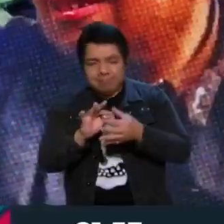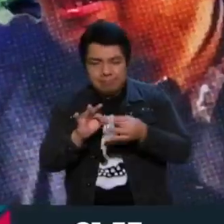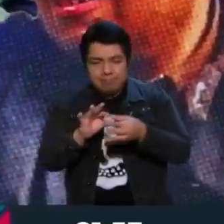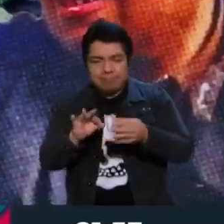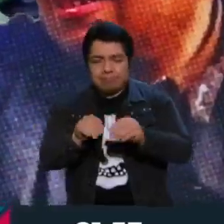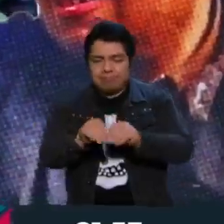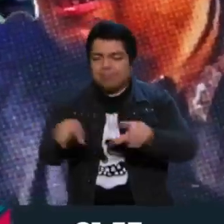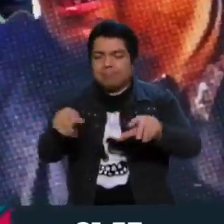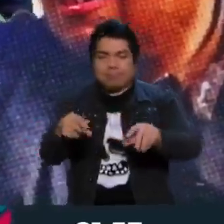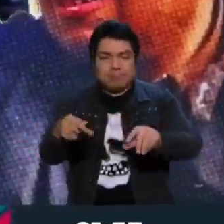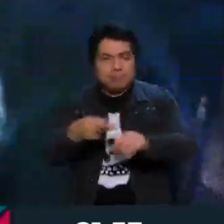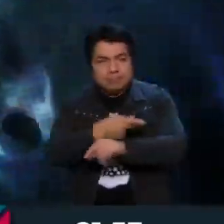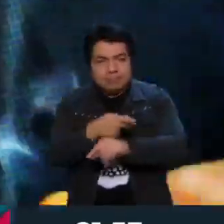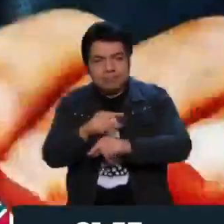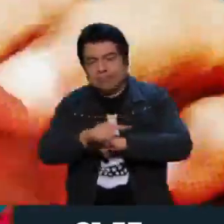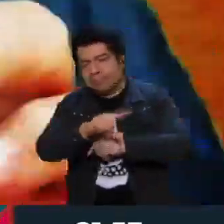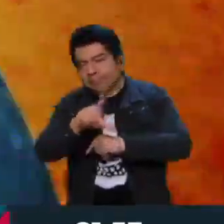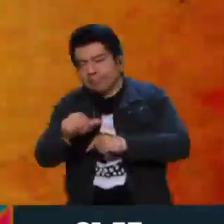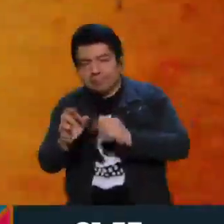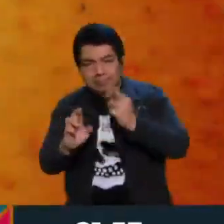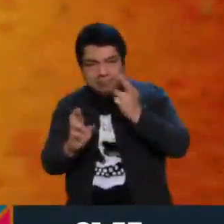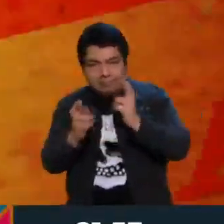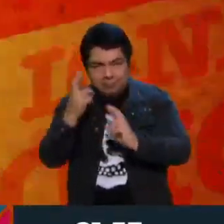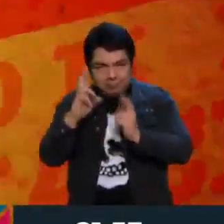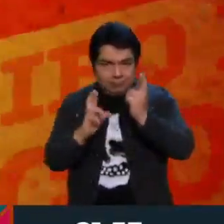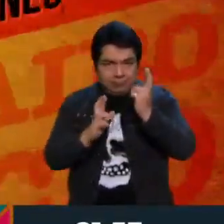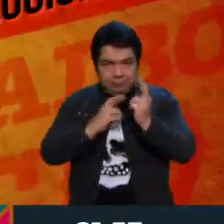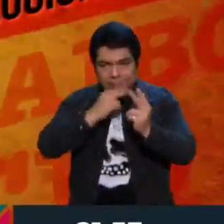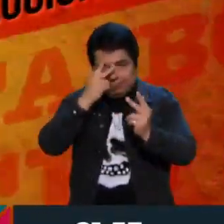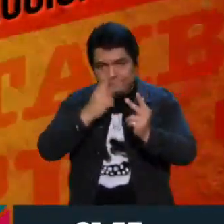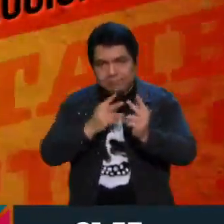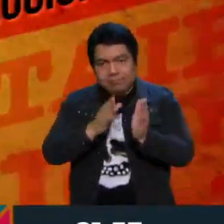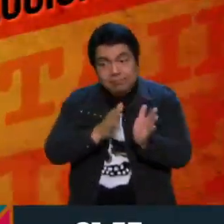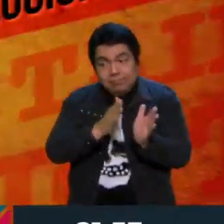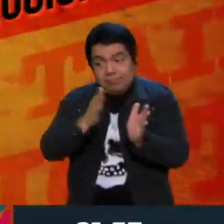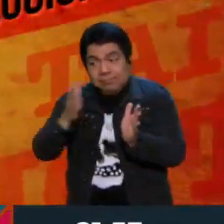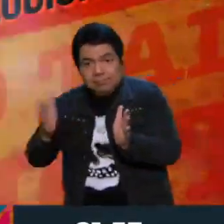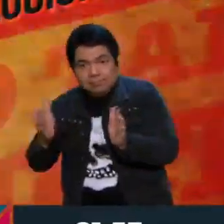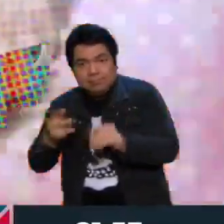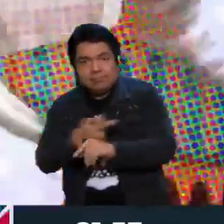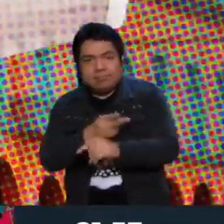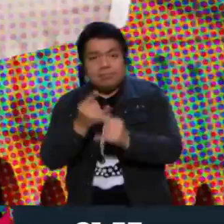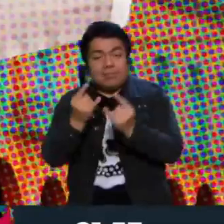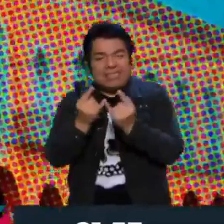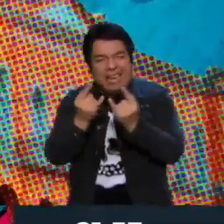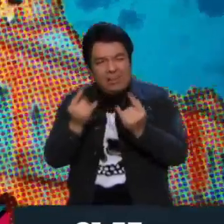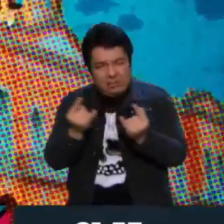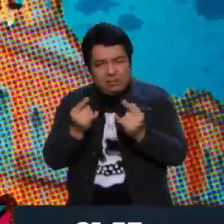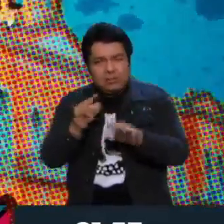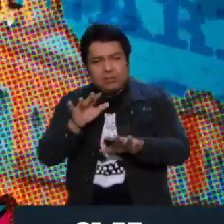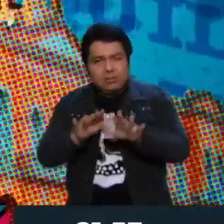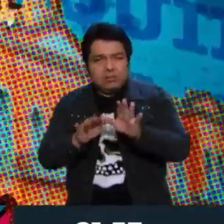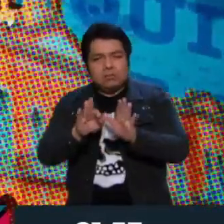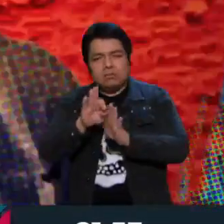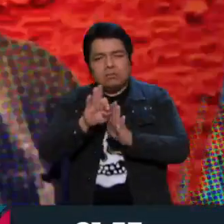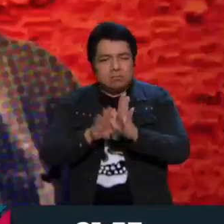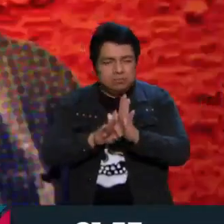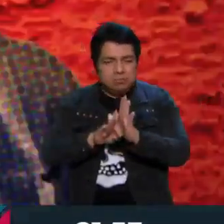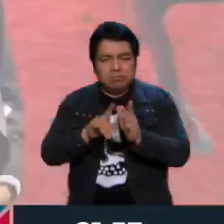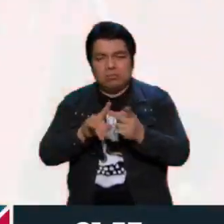es lo que pasa después de la Revolución Mexicana. Lamentablemente la historia se nos ha convertido en fechas,